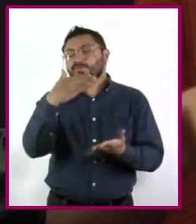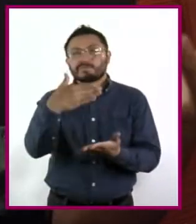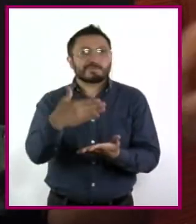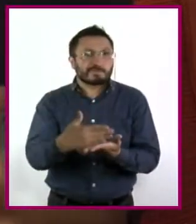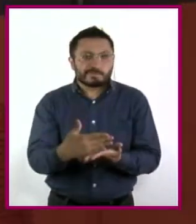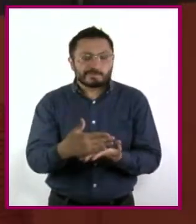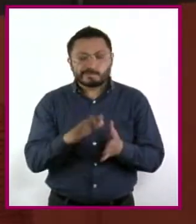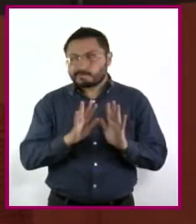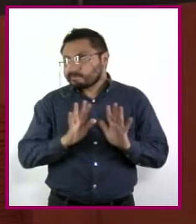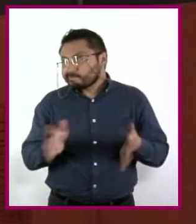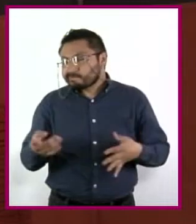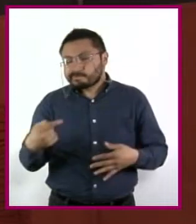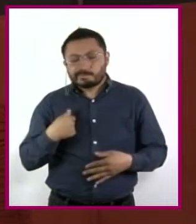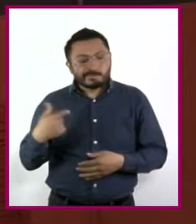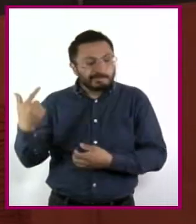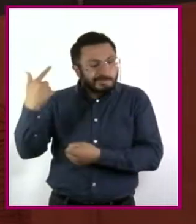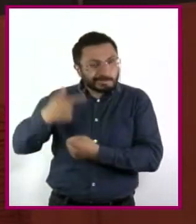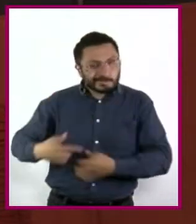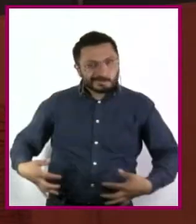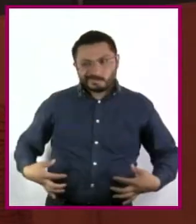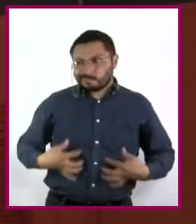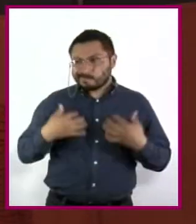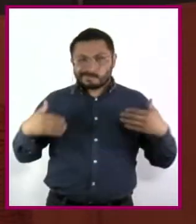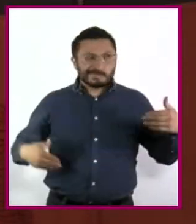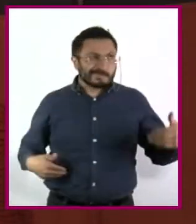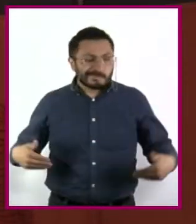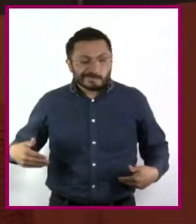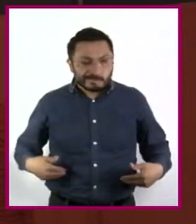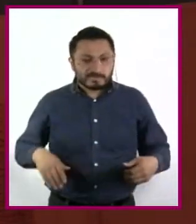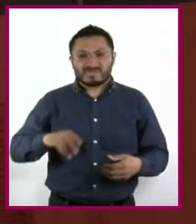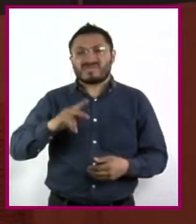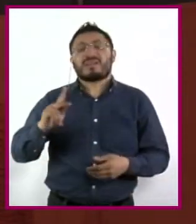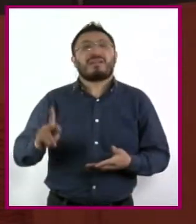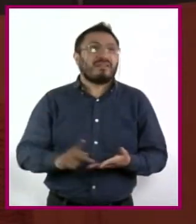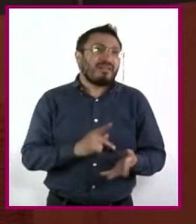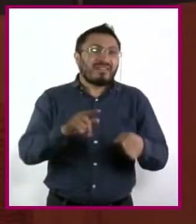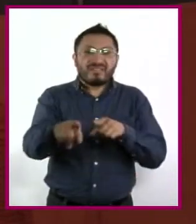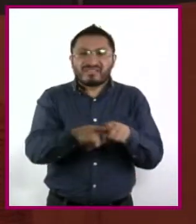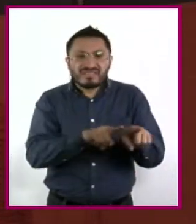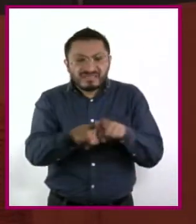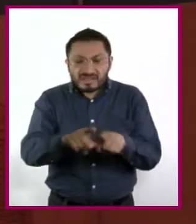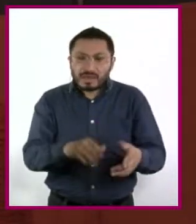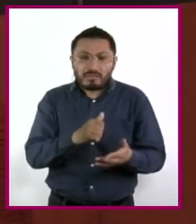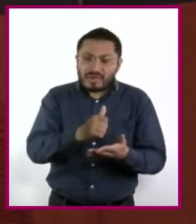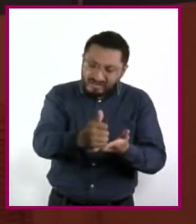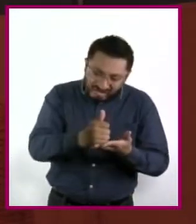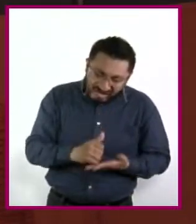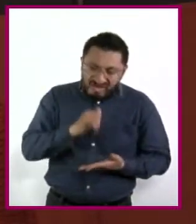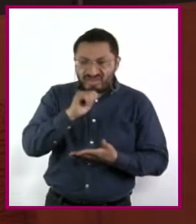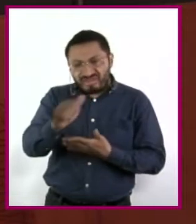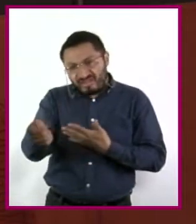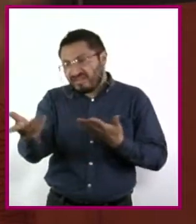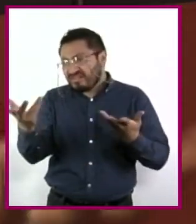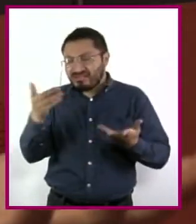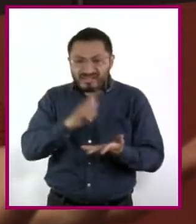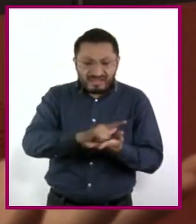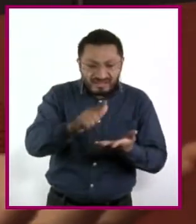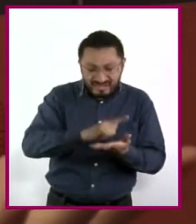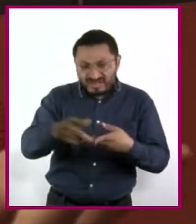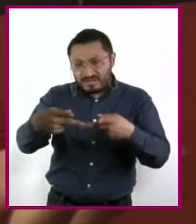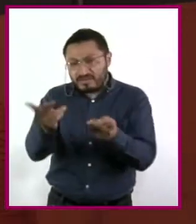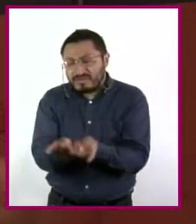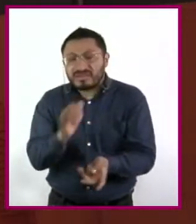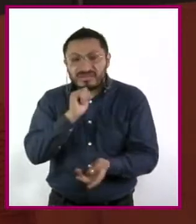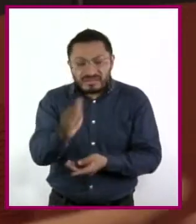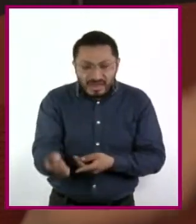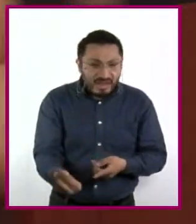súper molesto. ¿Qué lo provocó? Otra vez tu hermano se hizo pato con los trastes y con el pretexto de hacer la tarea te los dejó a